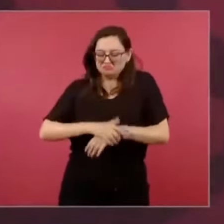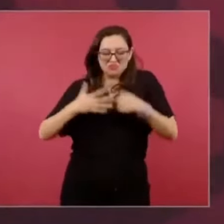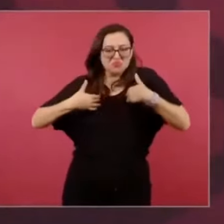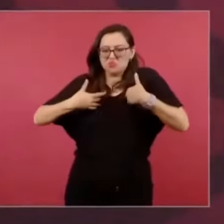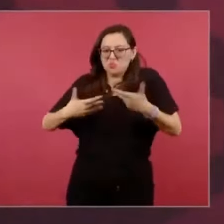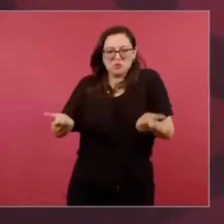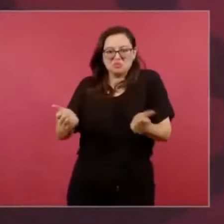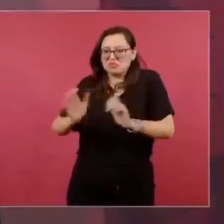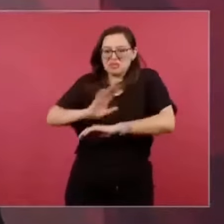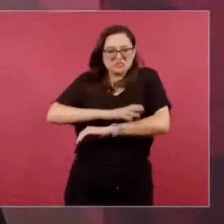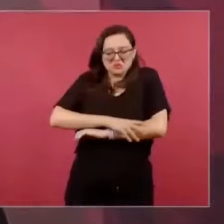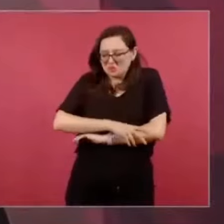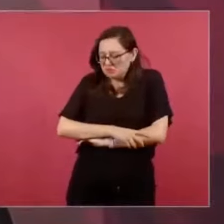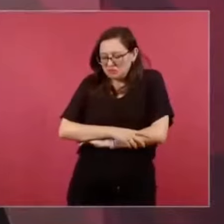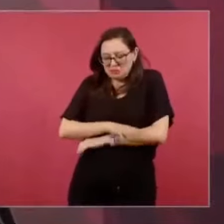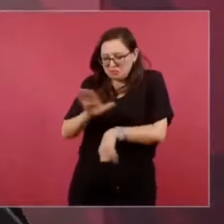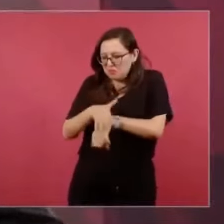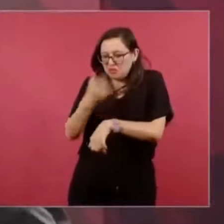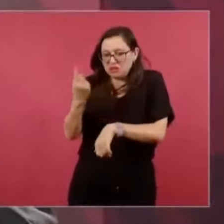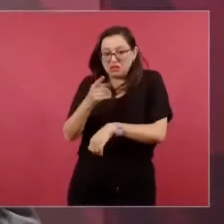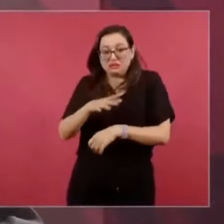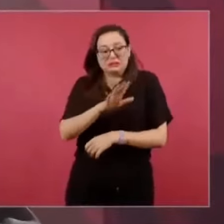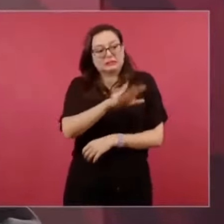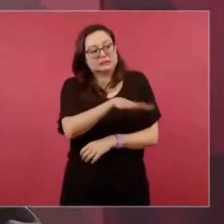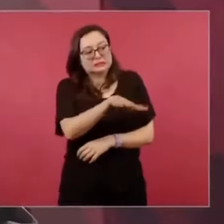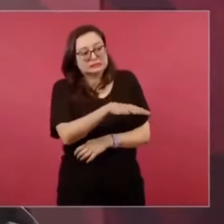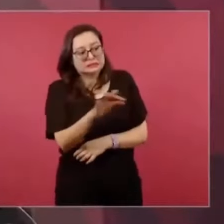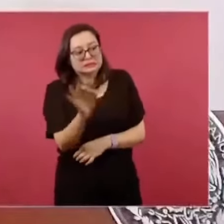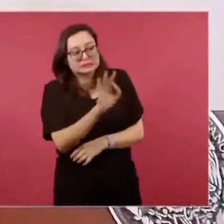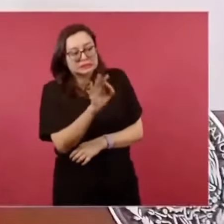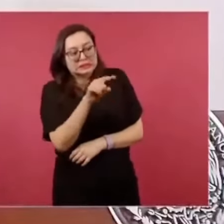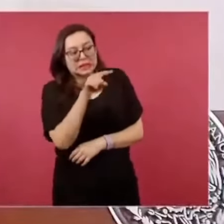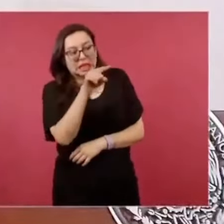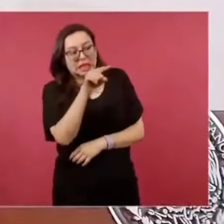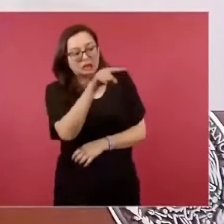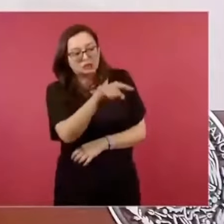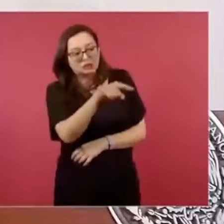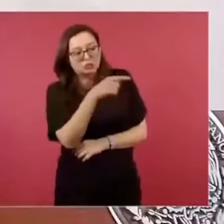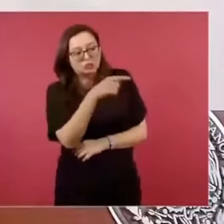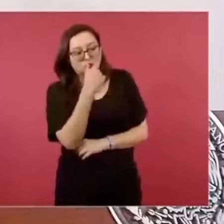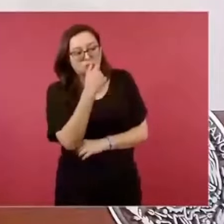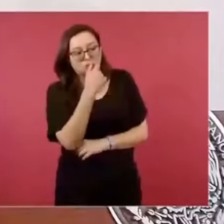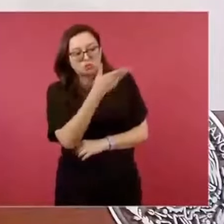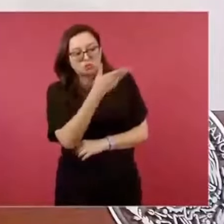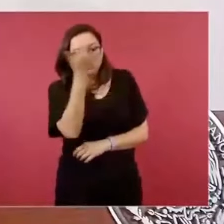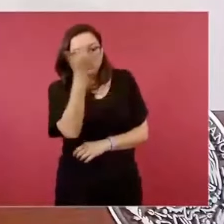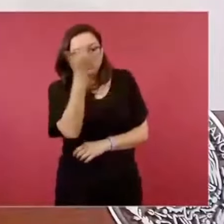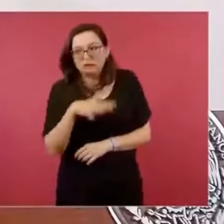con todo respeto, es que te jugaron el dedo en la boca.